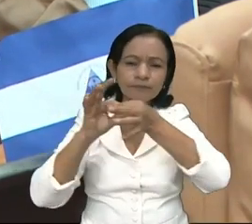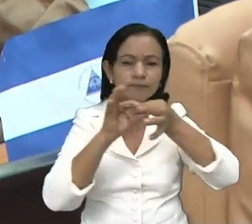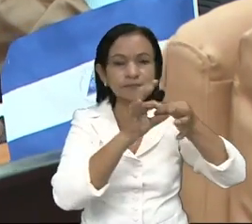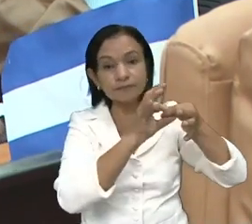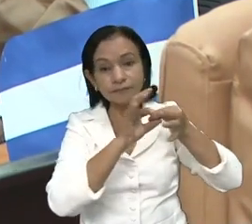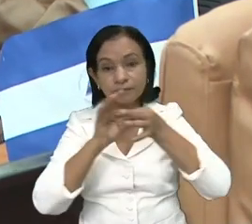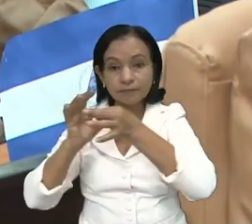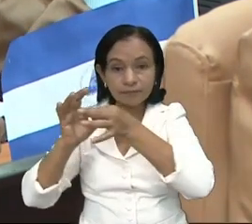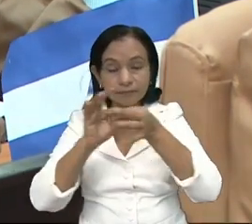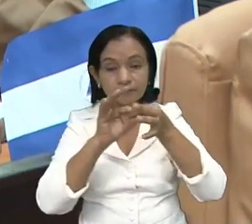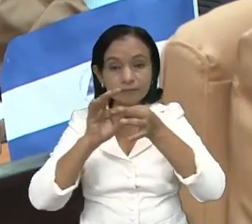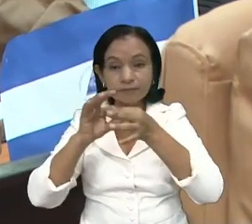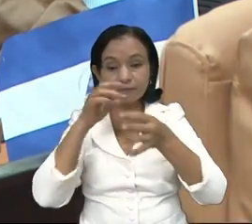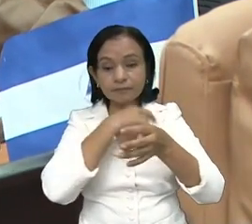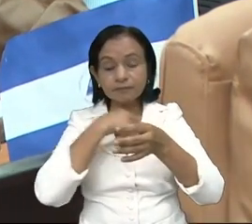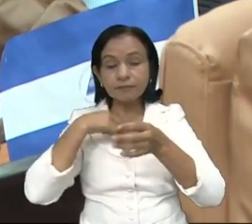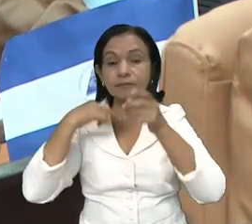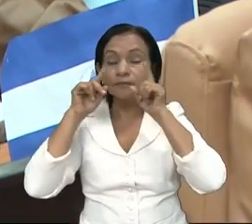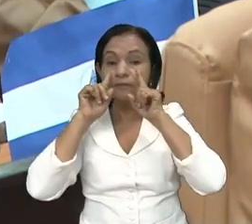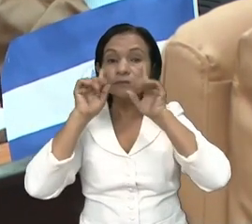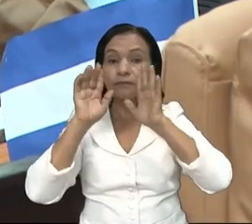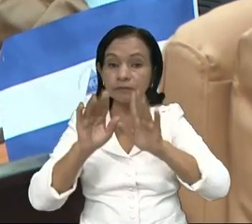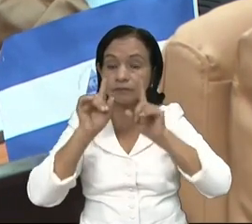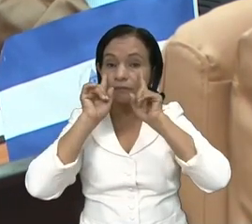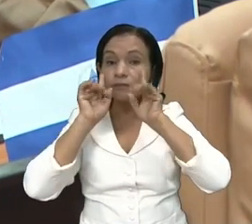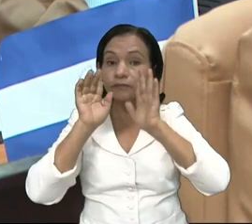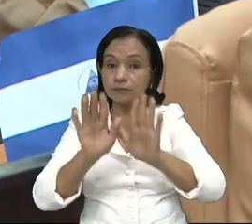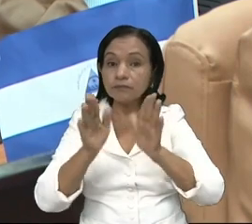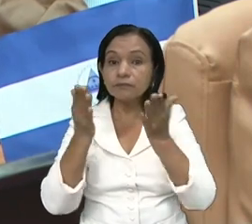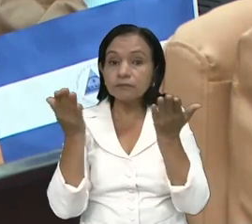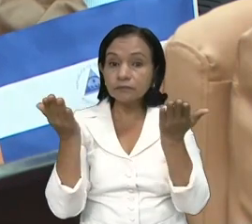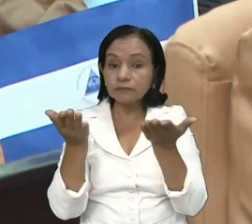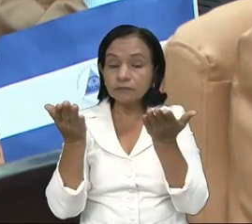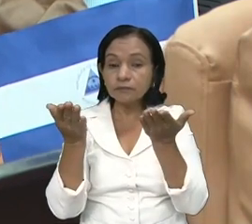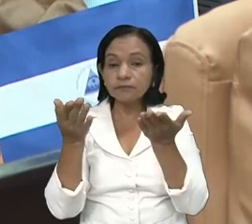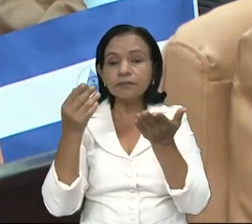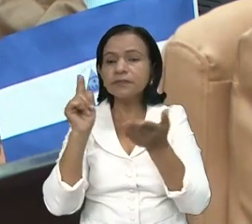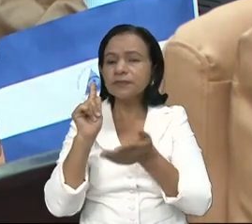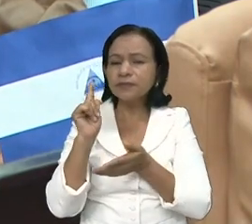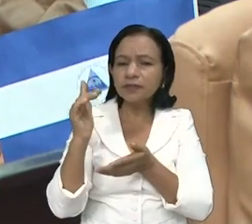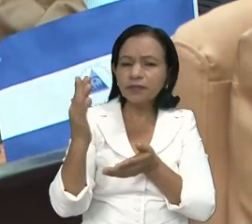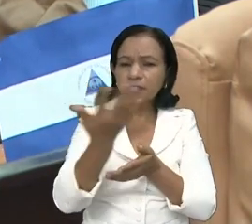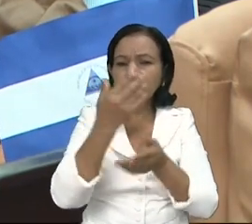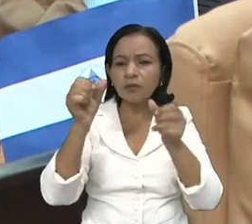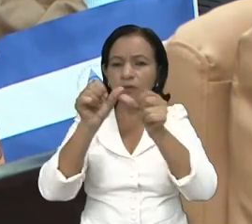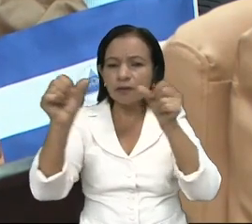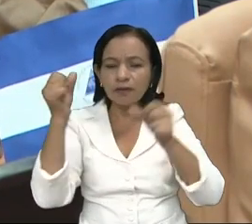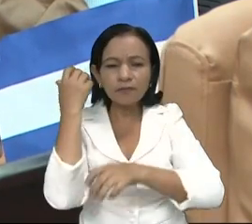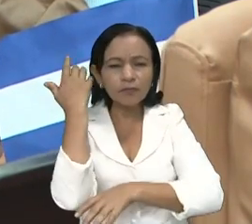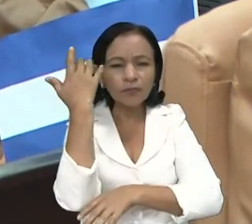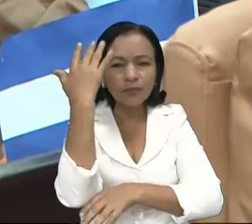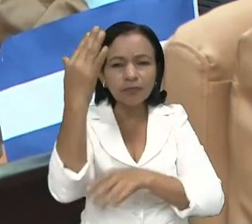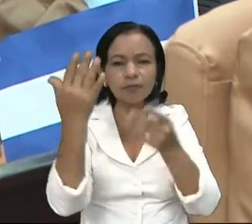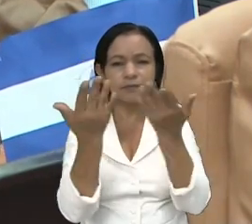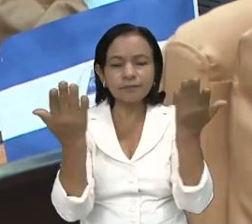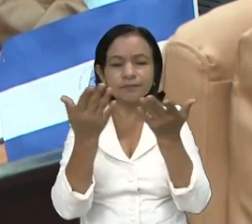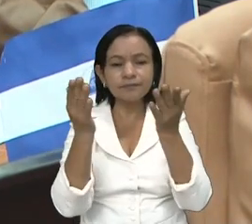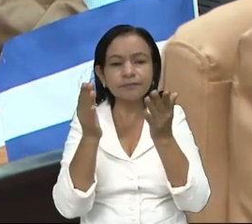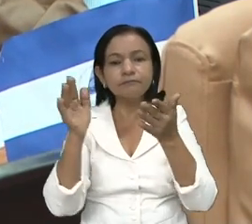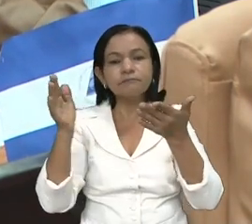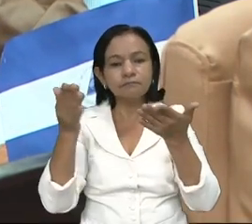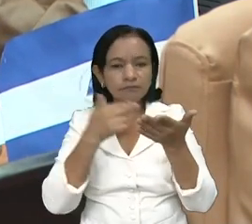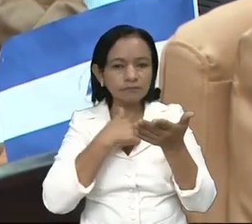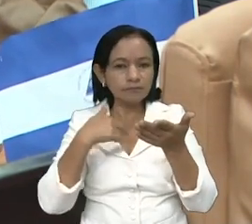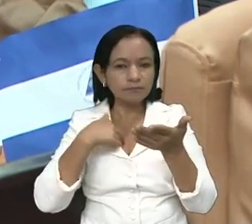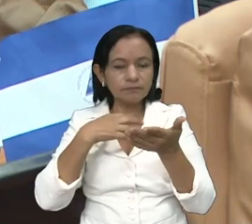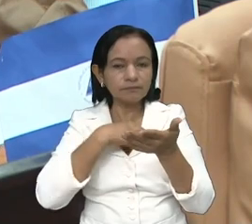todos las acciones de conservación y preservación de nuestros recursos naturales como la expresión práctica